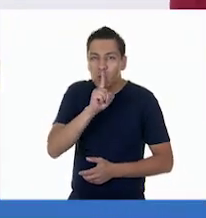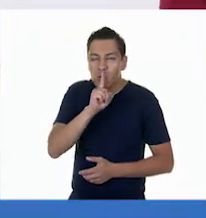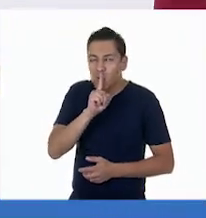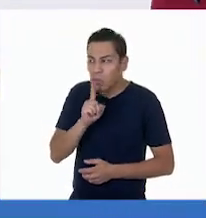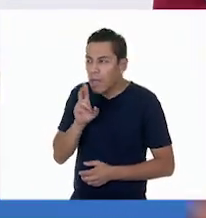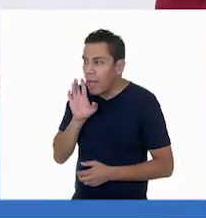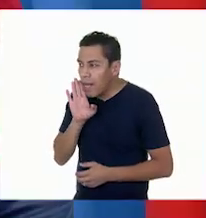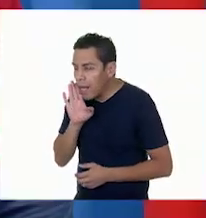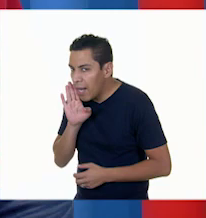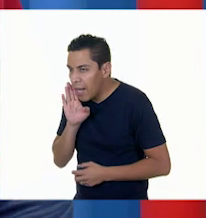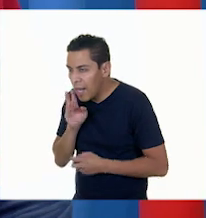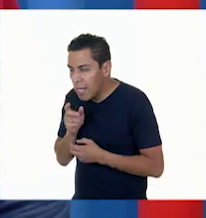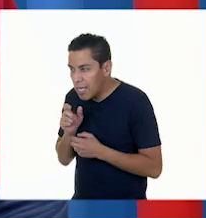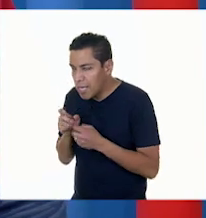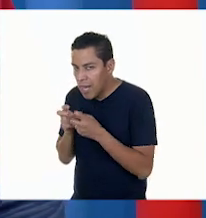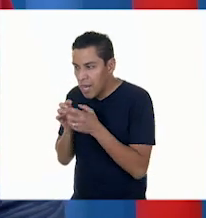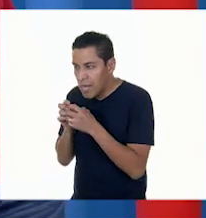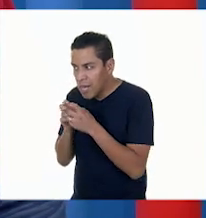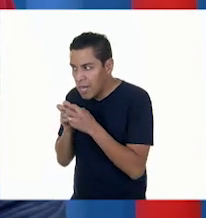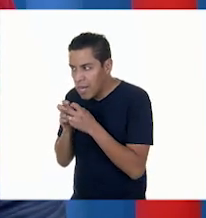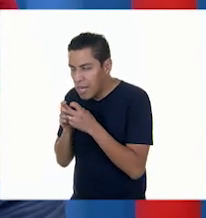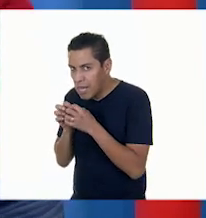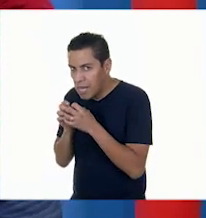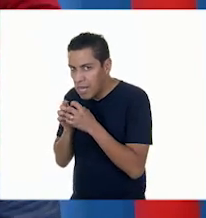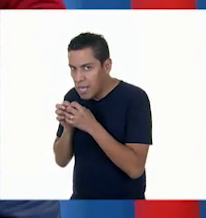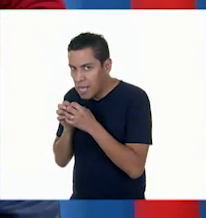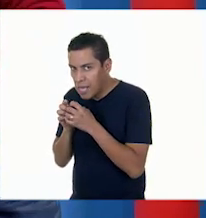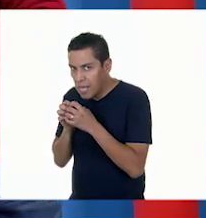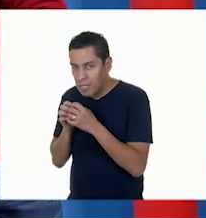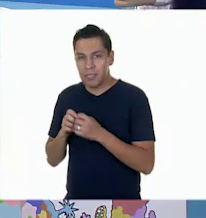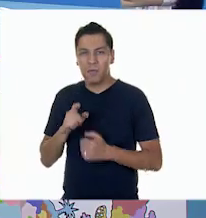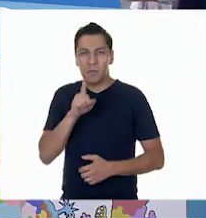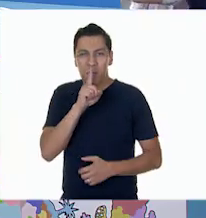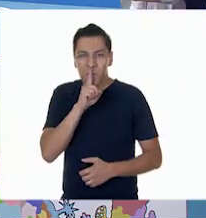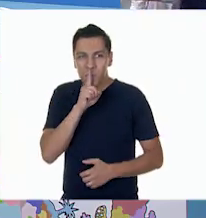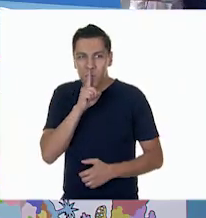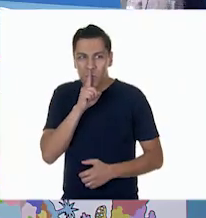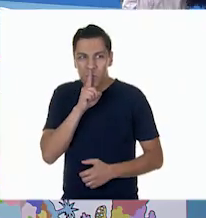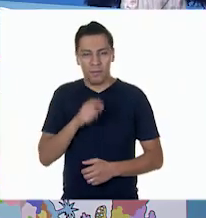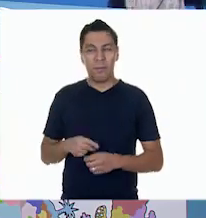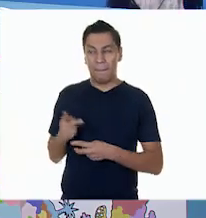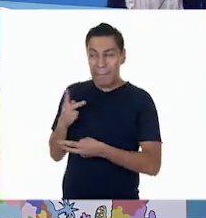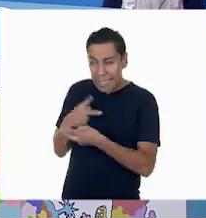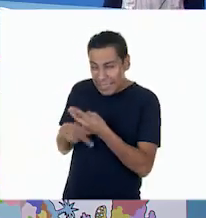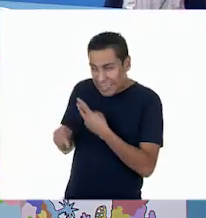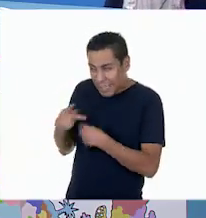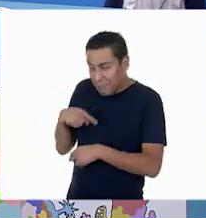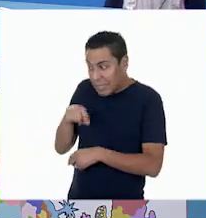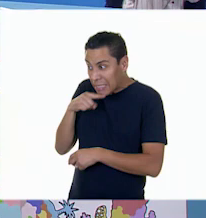lápiz. Cierto, así también.